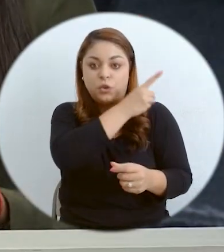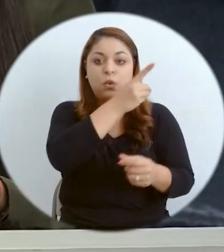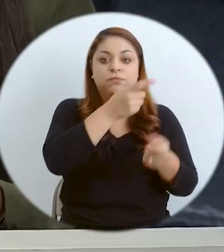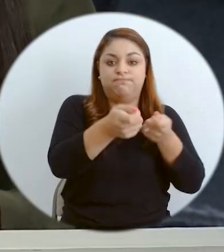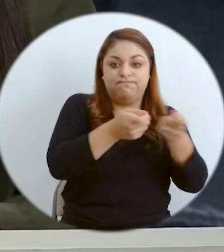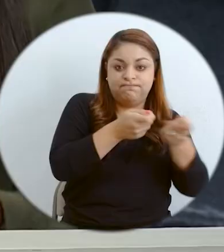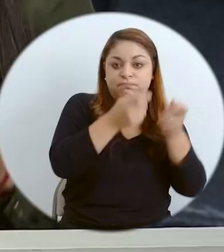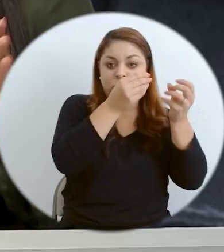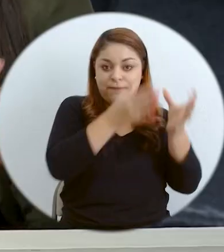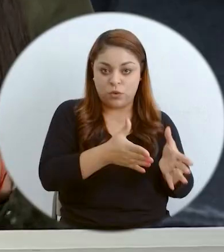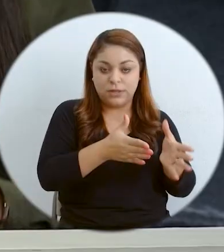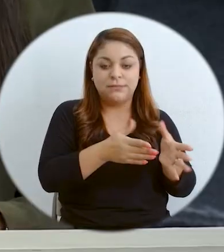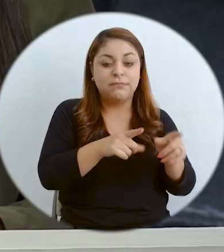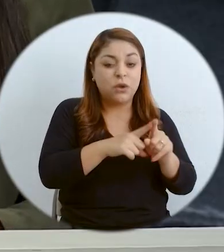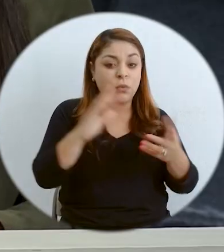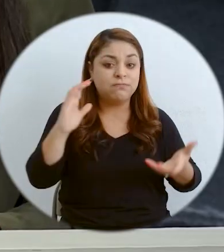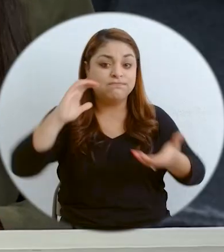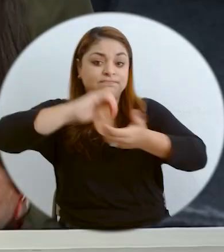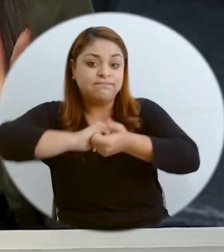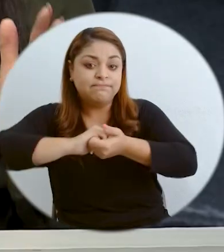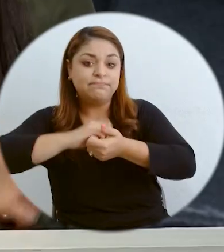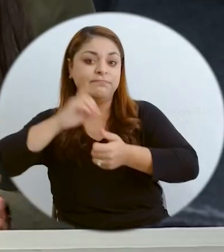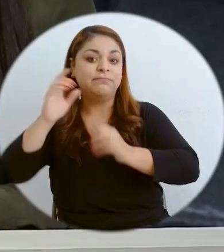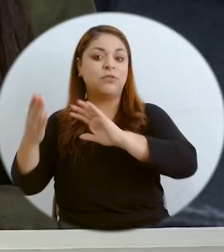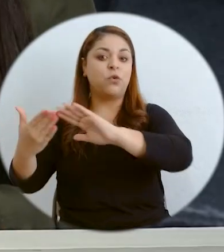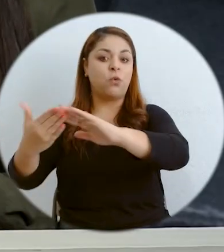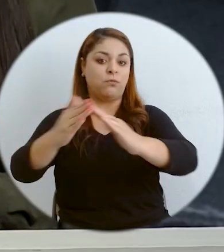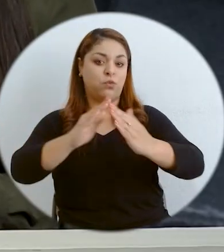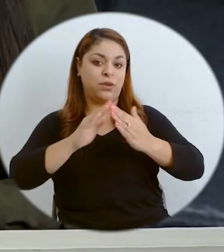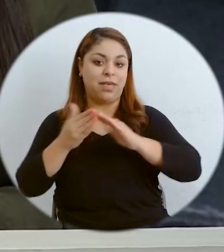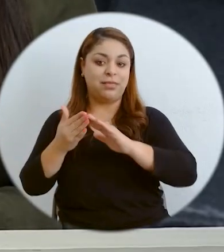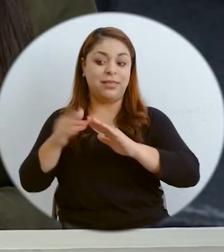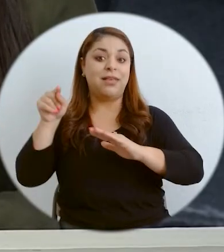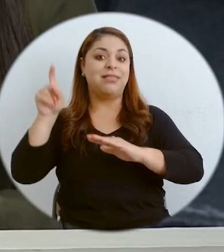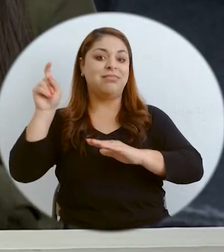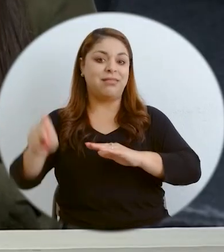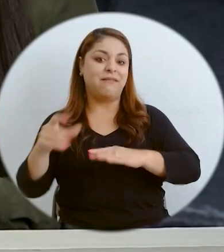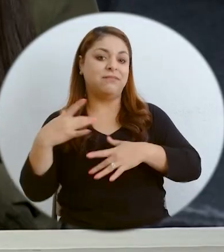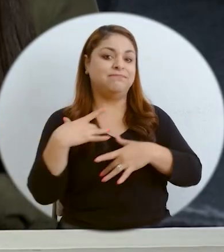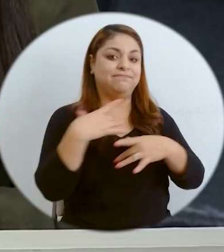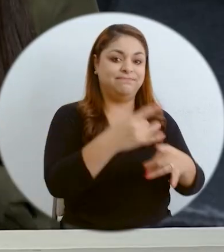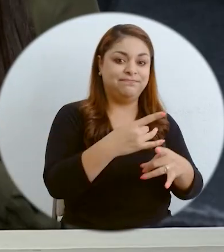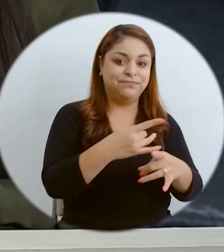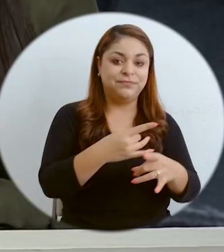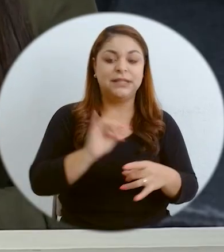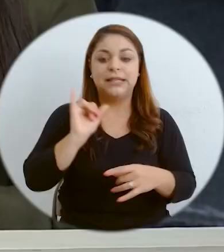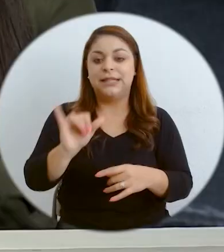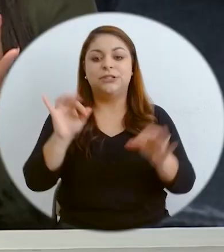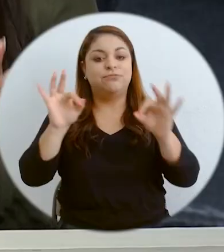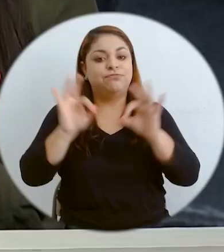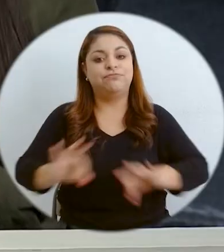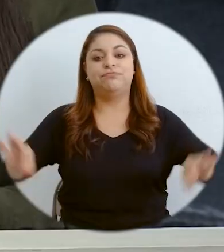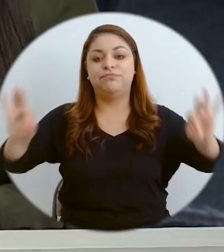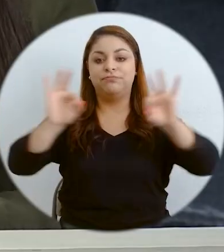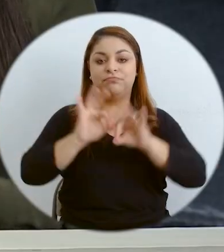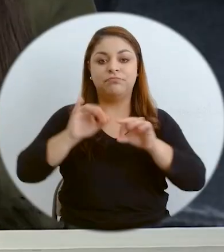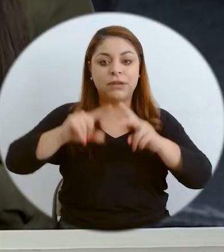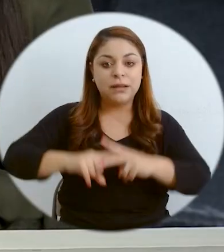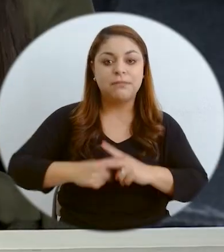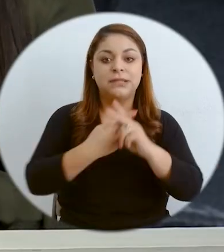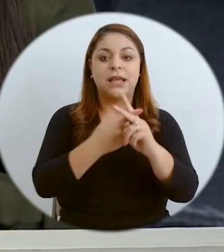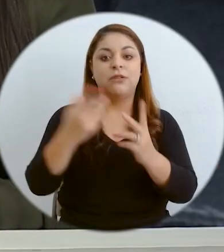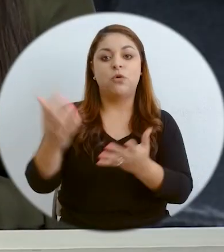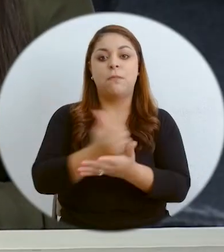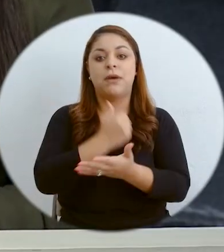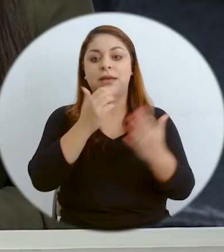estudiantes, pero también está la comunidad, y la comunidad tiene que interesarse. Esa es parte y fundamental para